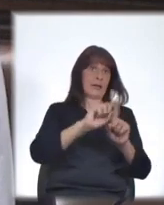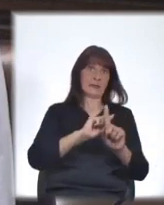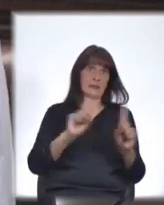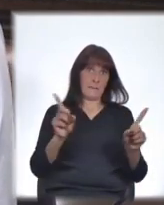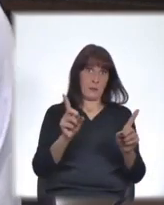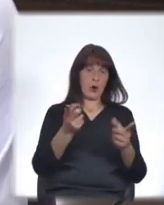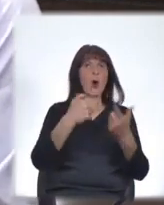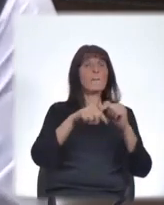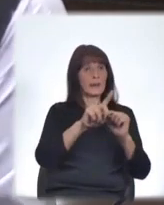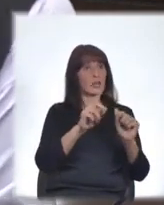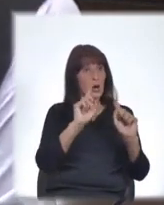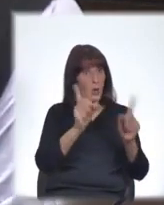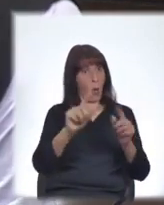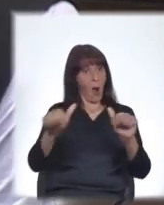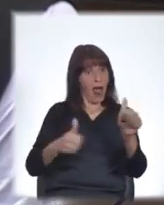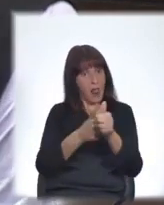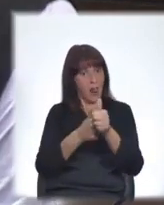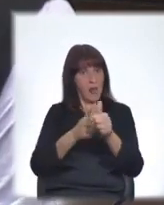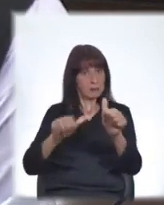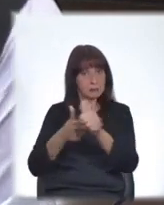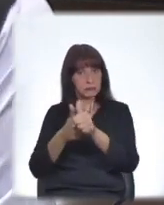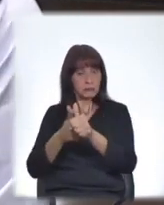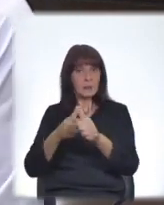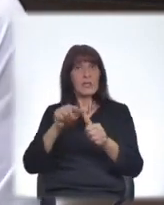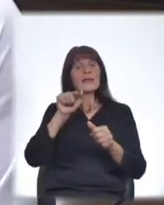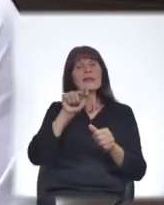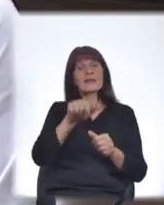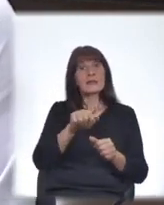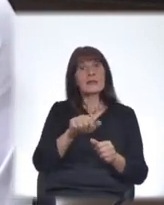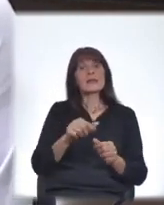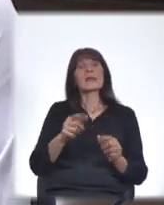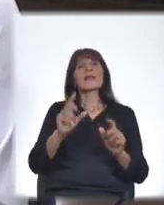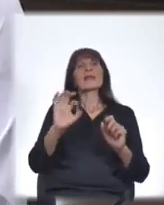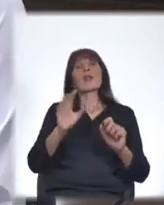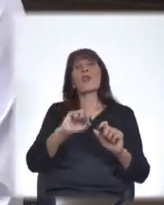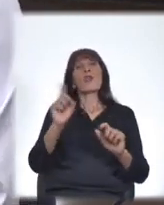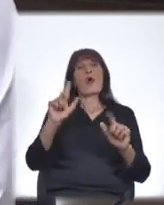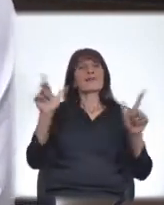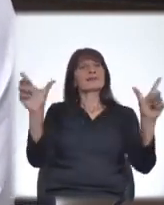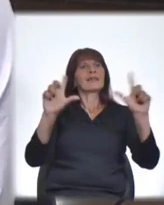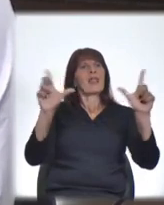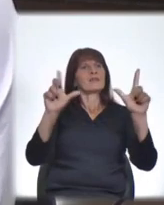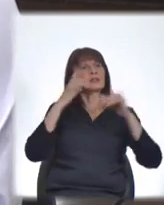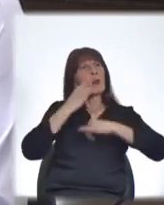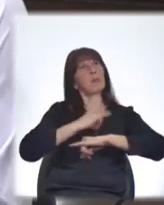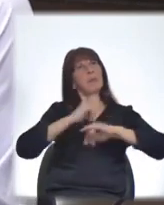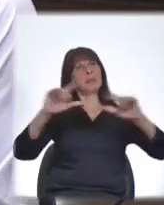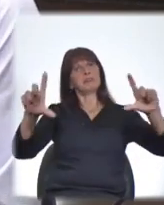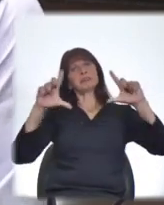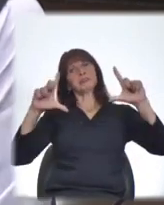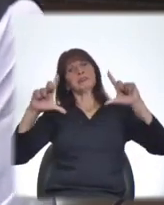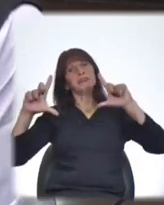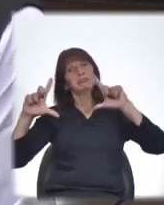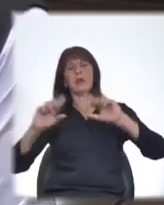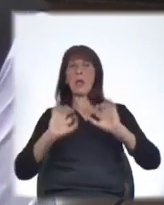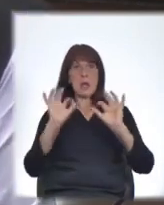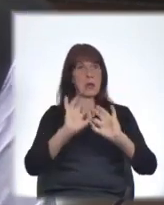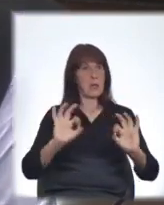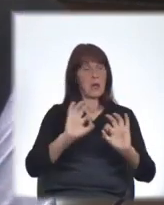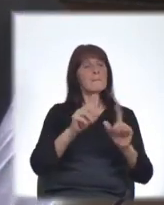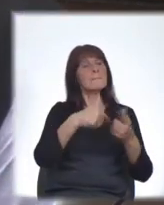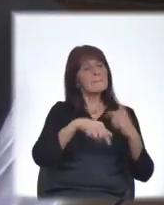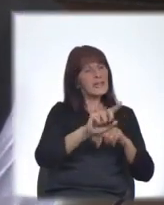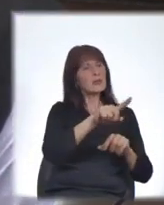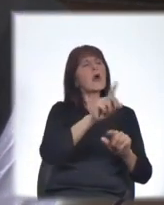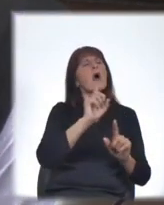acompañarnos, pero por sobre todo a los que no salieron en las cámaras de televisión y que hicieron el verdadero trabajo